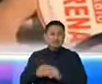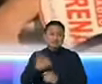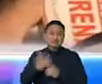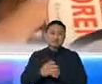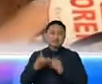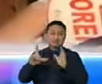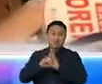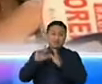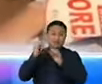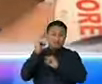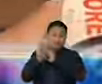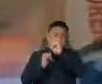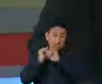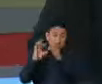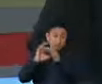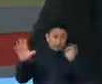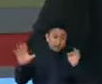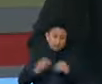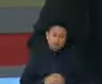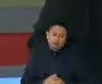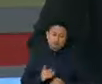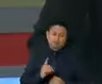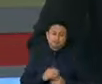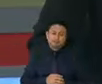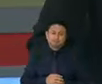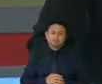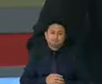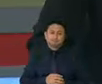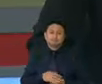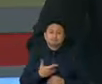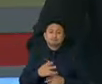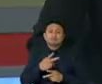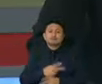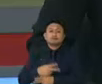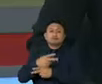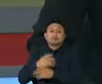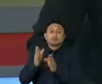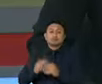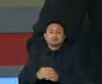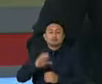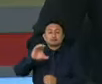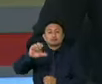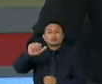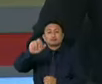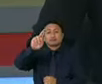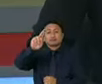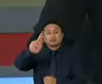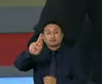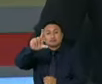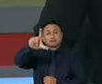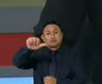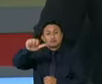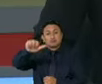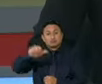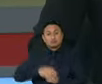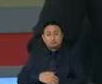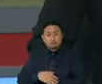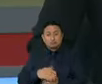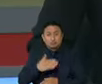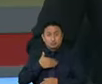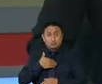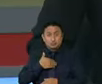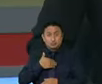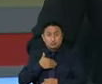con la ley internacional. Y la concejala quiteña Carla Ceballos niega la supuesta responsabilidad penal